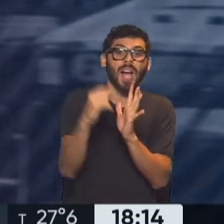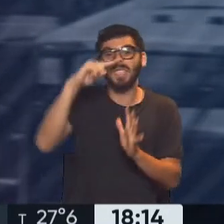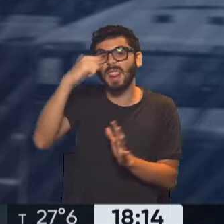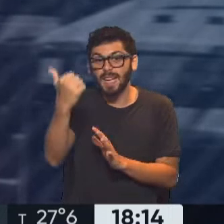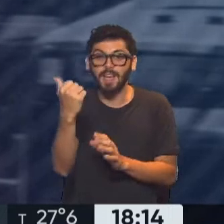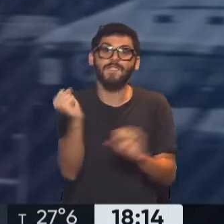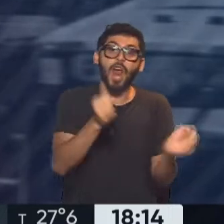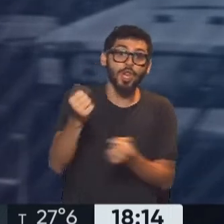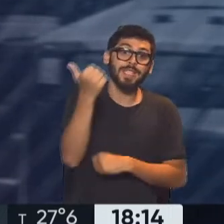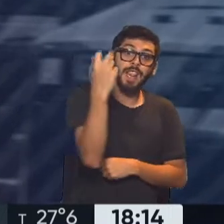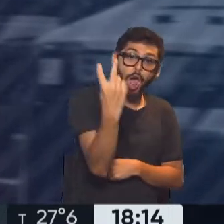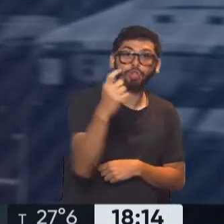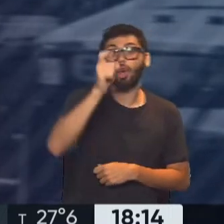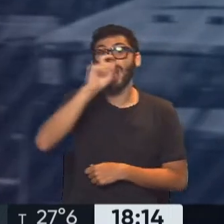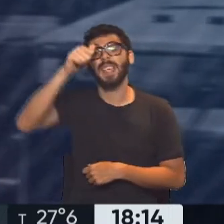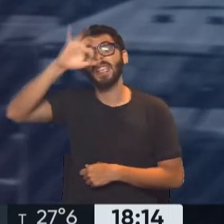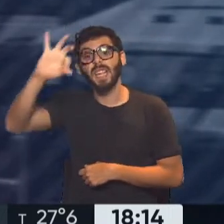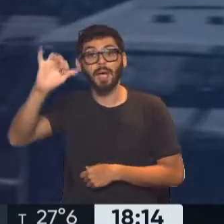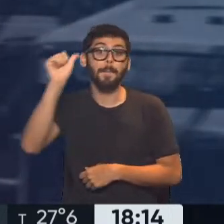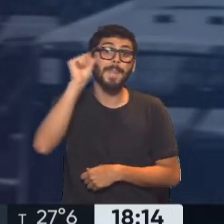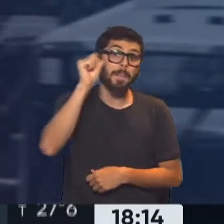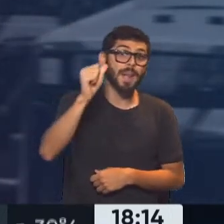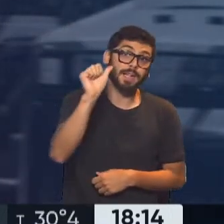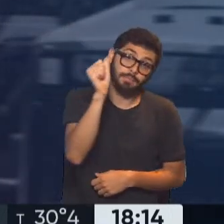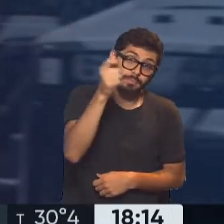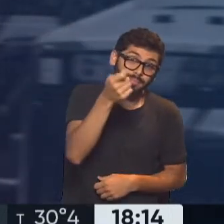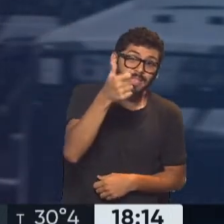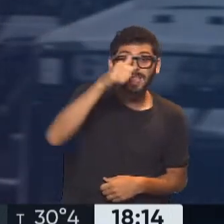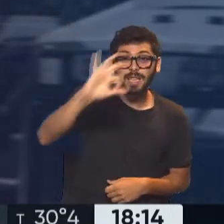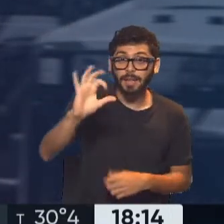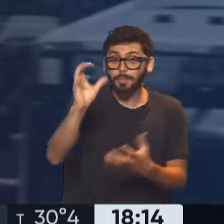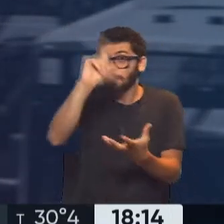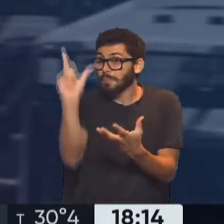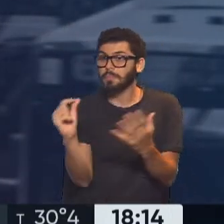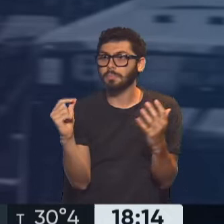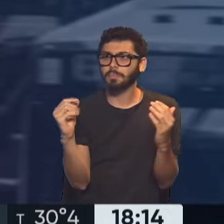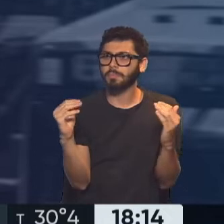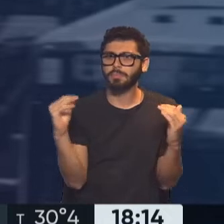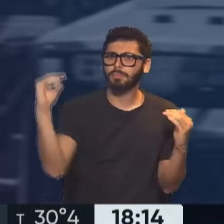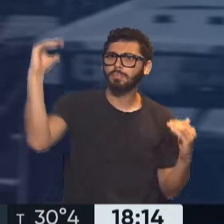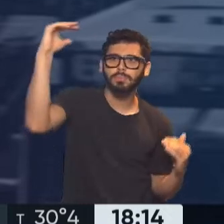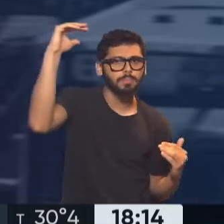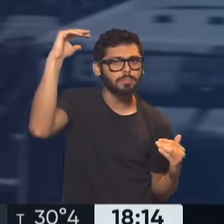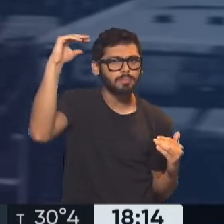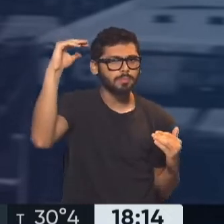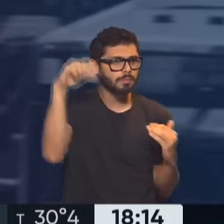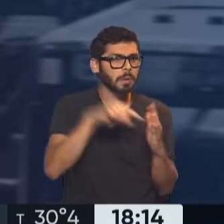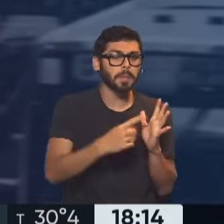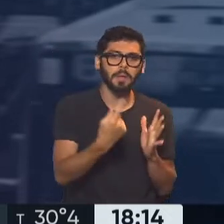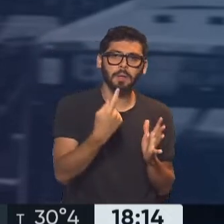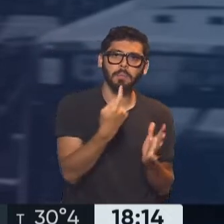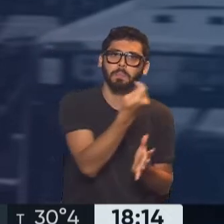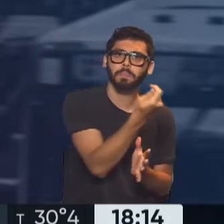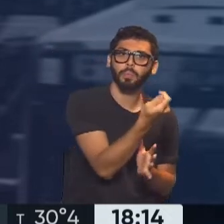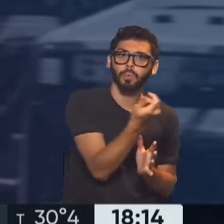62. Corrientes, 60. Mar del Plata, 59. Con 90, podríamos seguir así a lo largo de todo el país. La diferencia con la Ciudad de Buenos Aires es abismal. En la